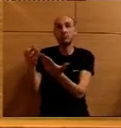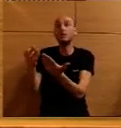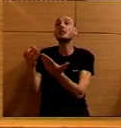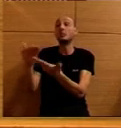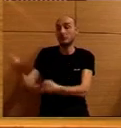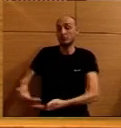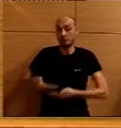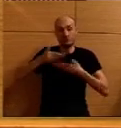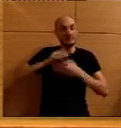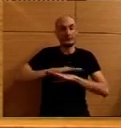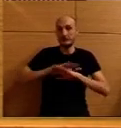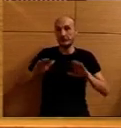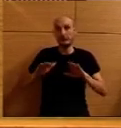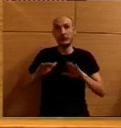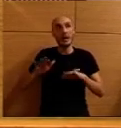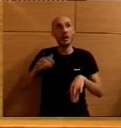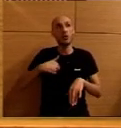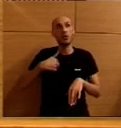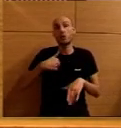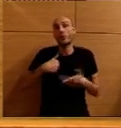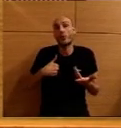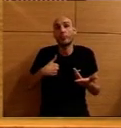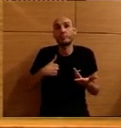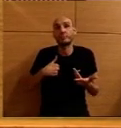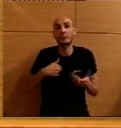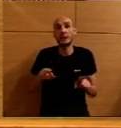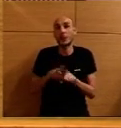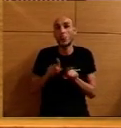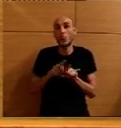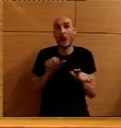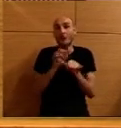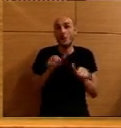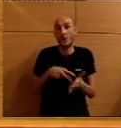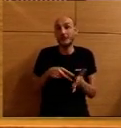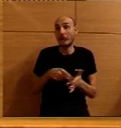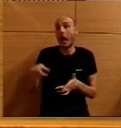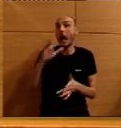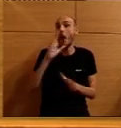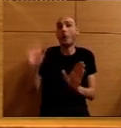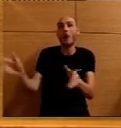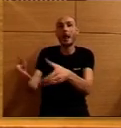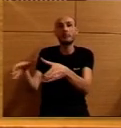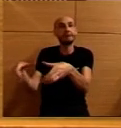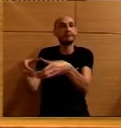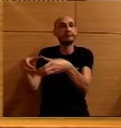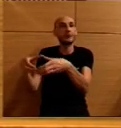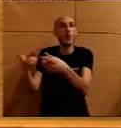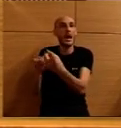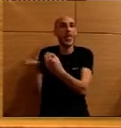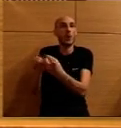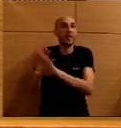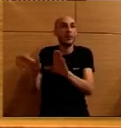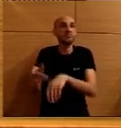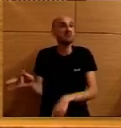por eso se le contestó cuando sea, cuando haya un documento. Yo estoy exactamente igual que usted, porque están negociándolo. Y señor Rafa García, si